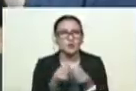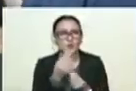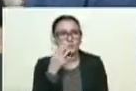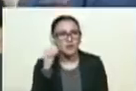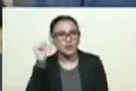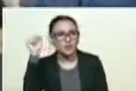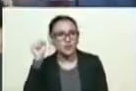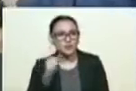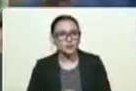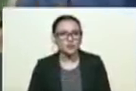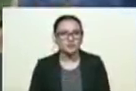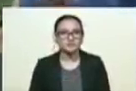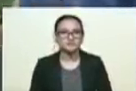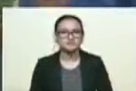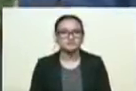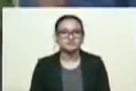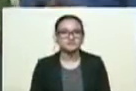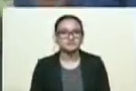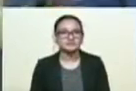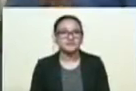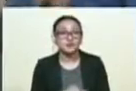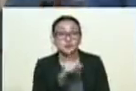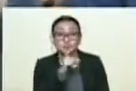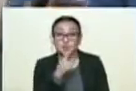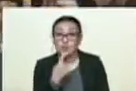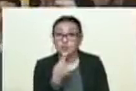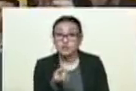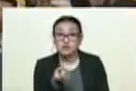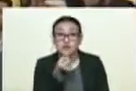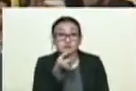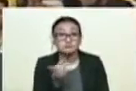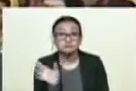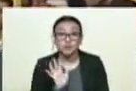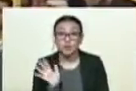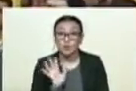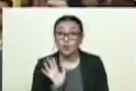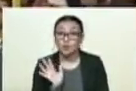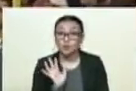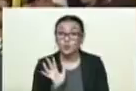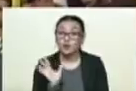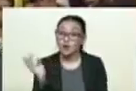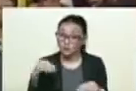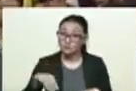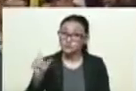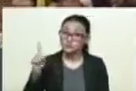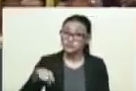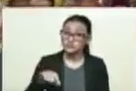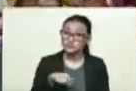Maduro. Que nadie se entere. ¿De acuerdo?